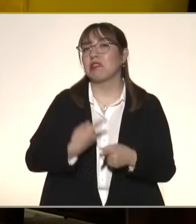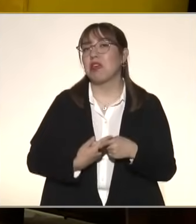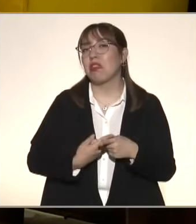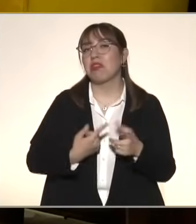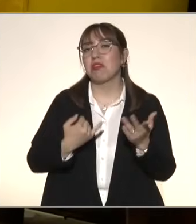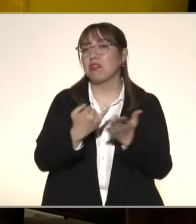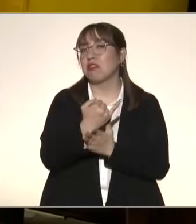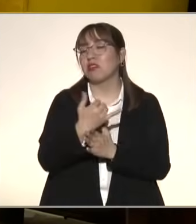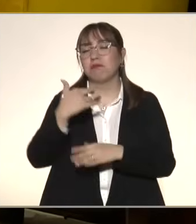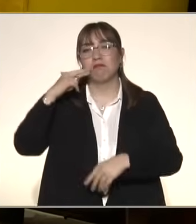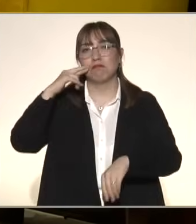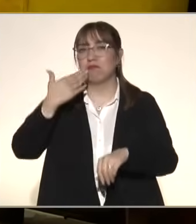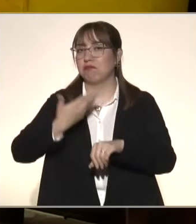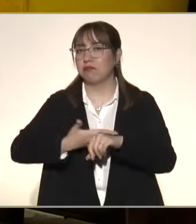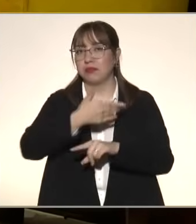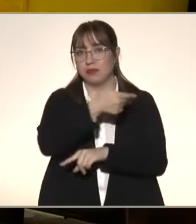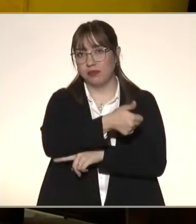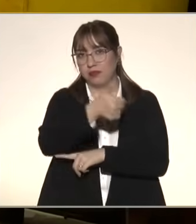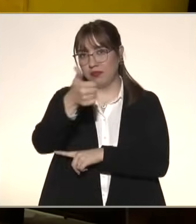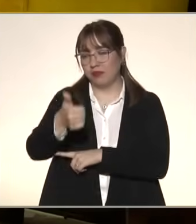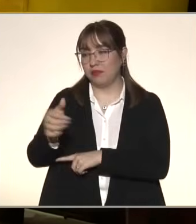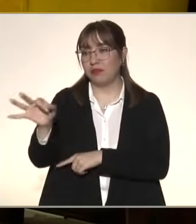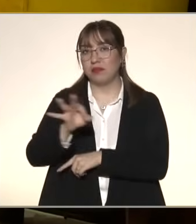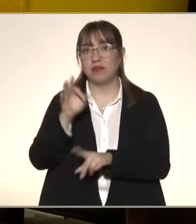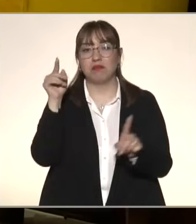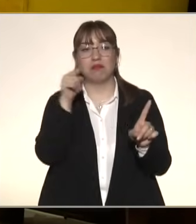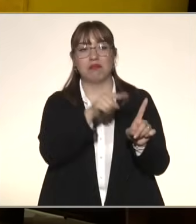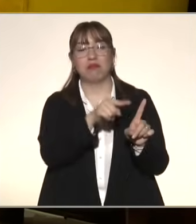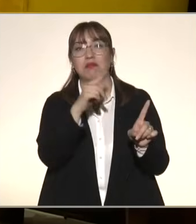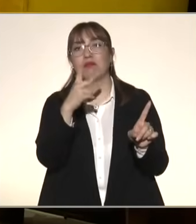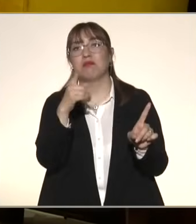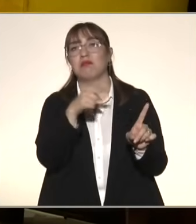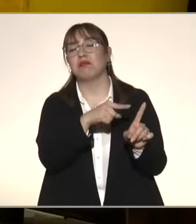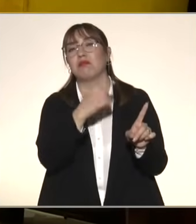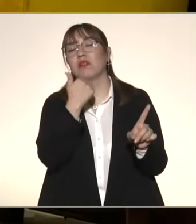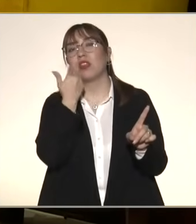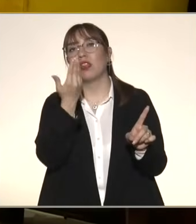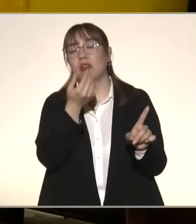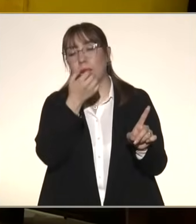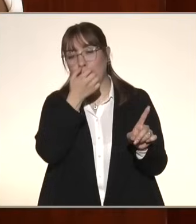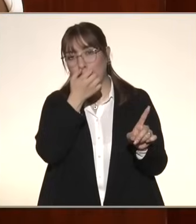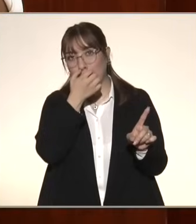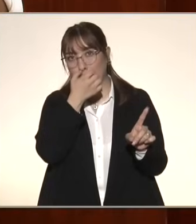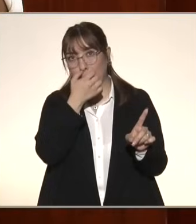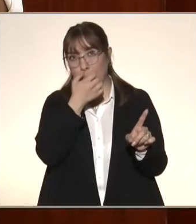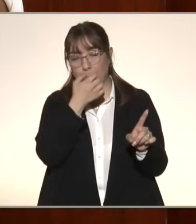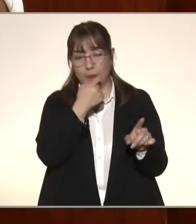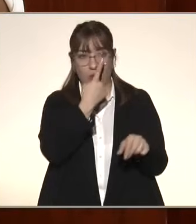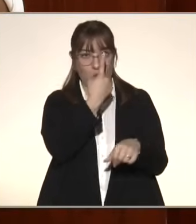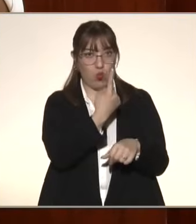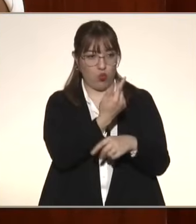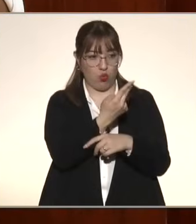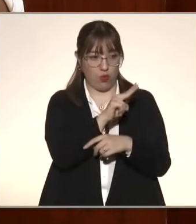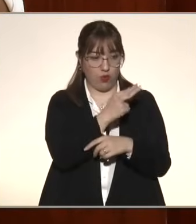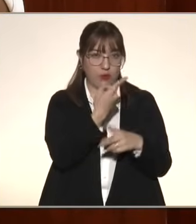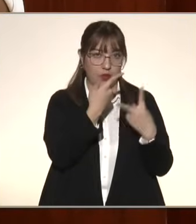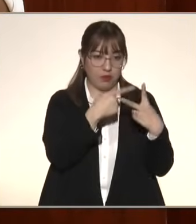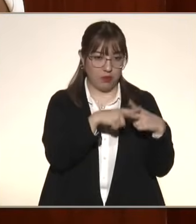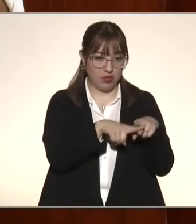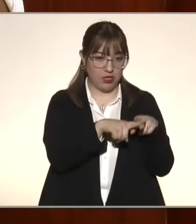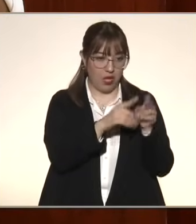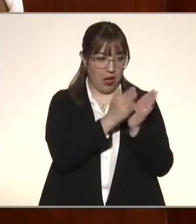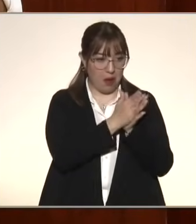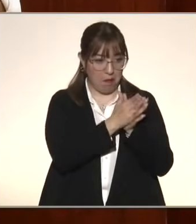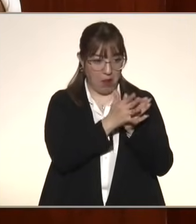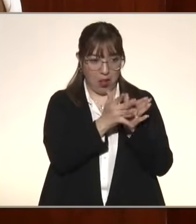Citlali, si a esa persona le funciona estar haciendo una programación desde el 1 de noviembre para el